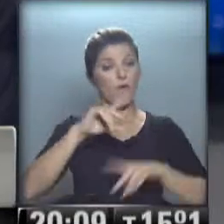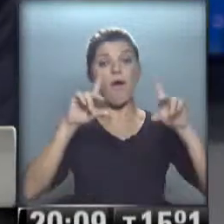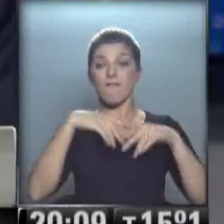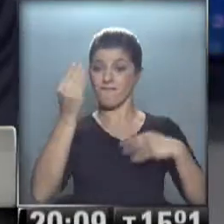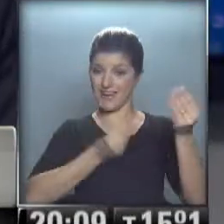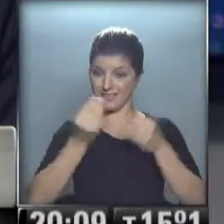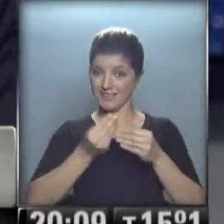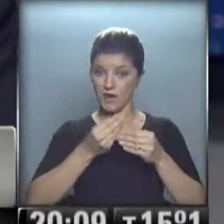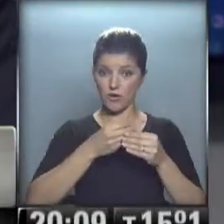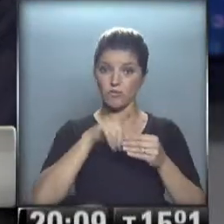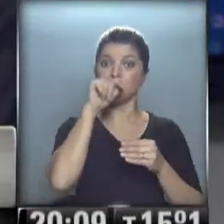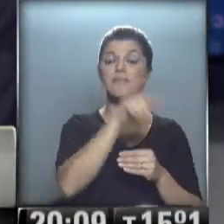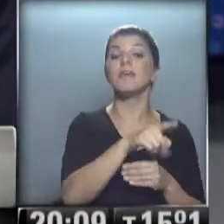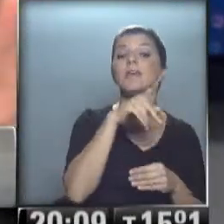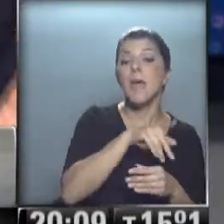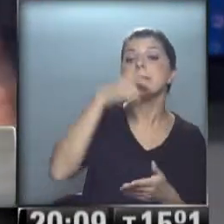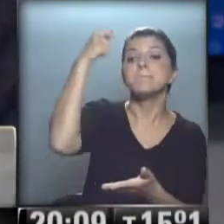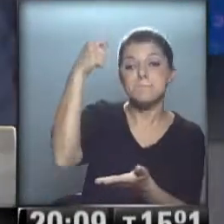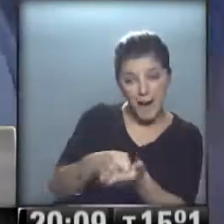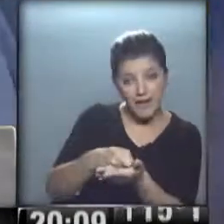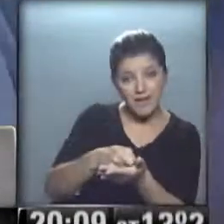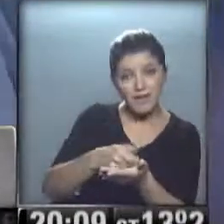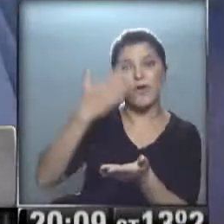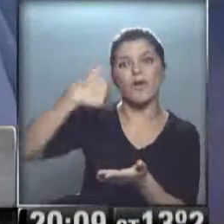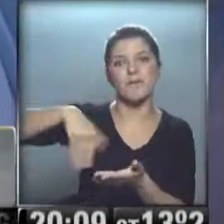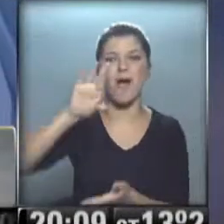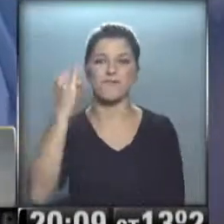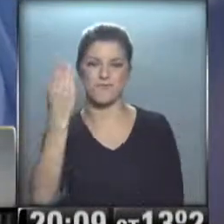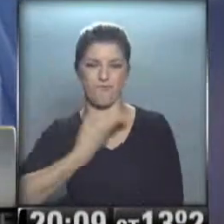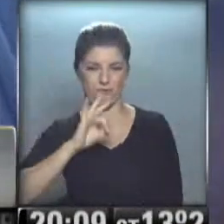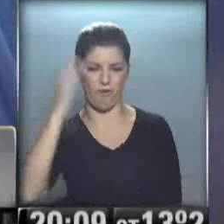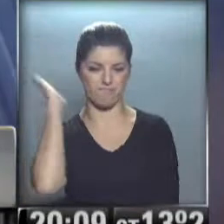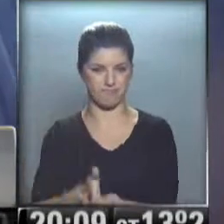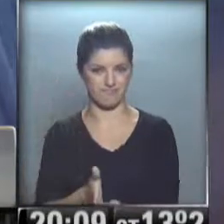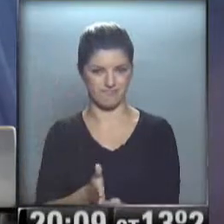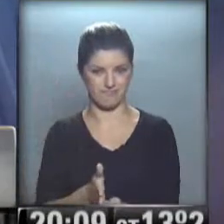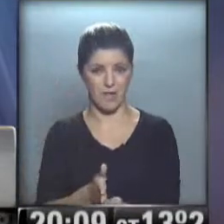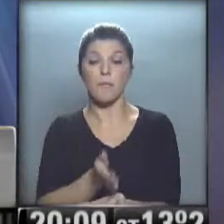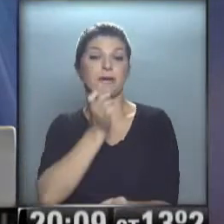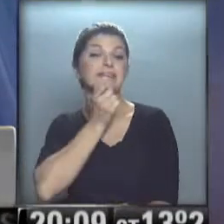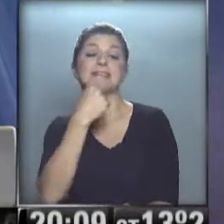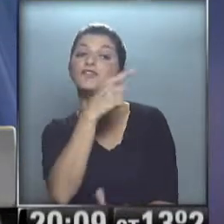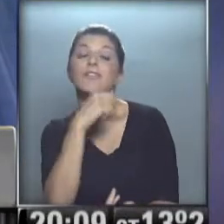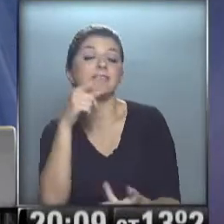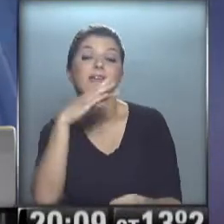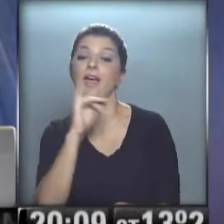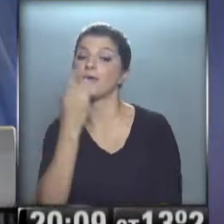los riesgos y los costos de una eventual aplicación de la cláusula Rufo. Si tal riesgo es nulo, como lo